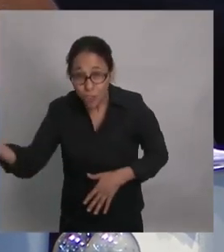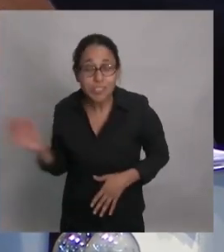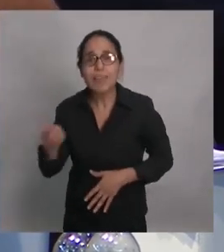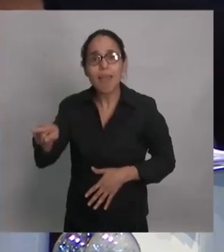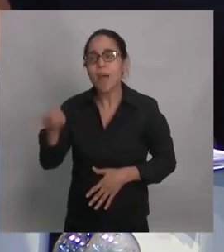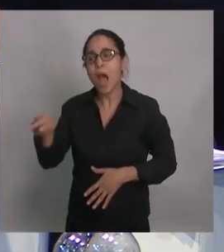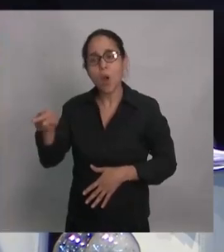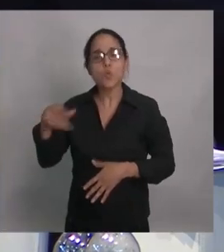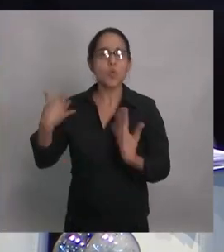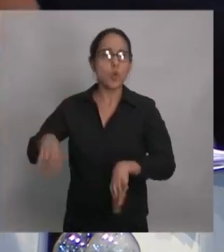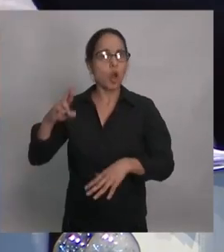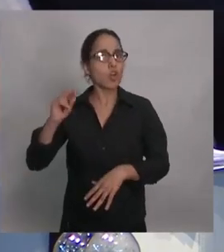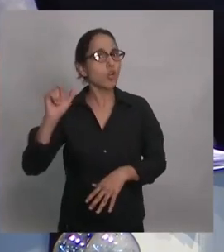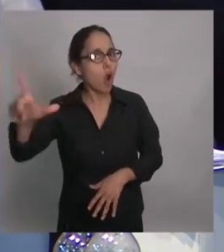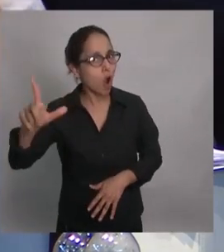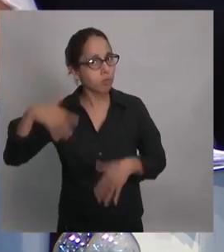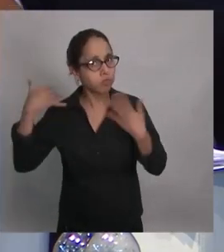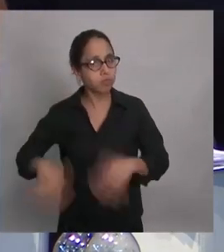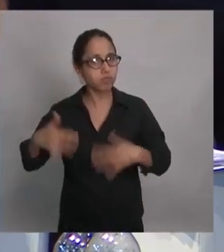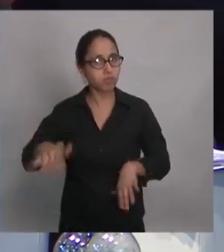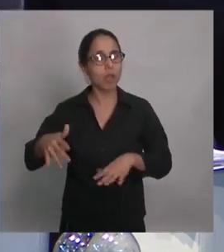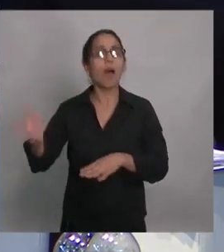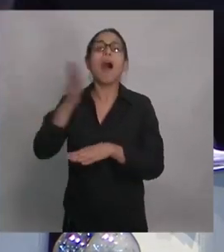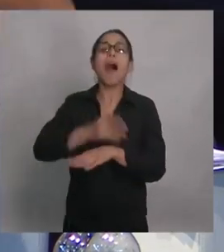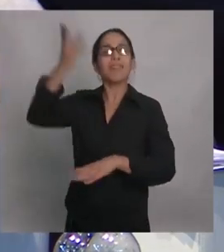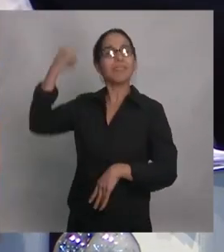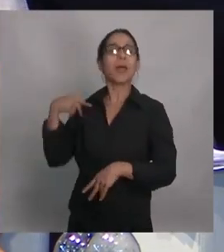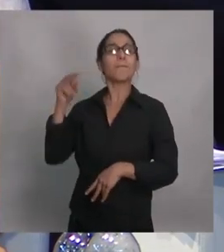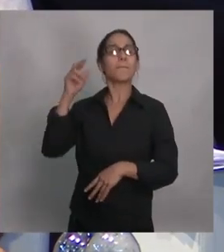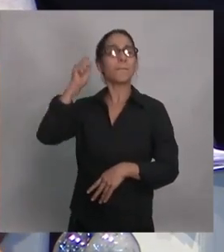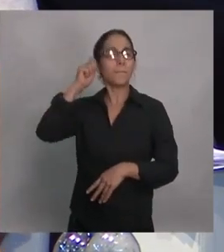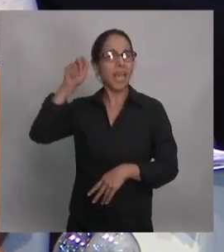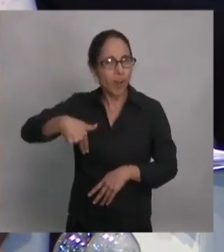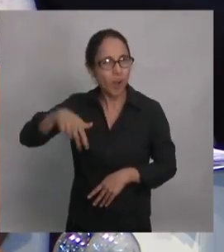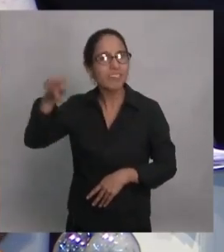de las organizaciones libres del pueblo, como decía el general Perón hace muchísimos años.